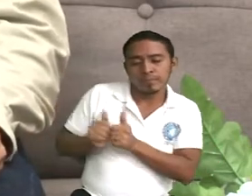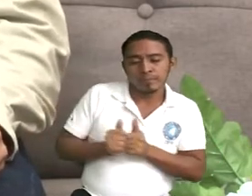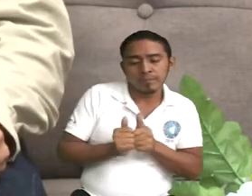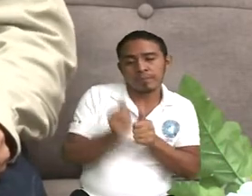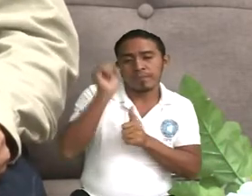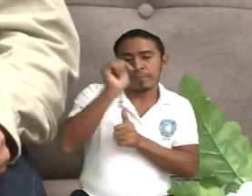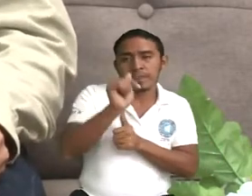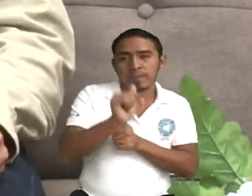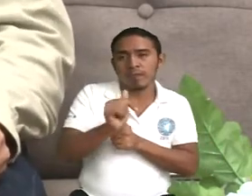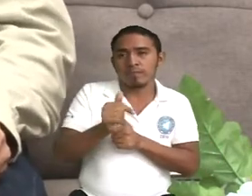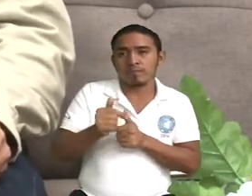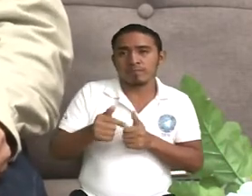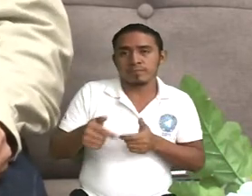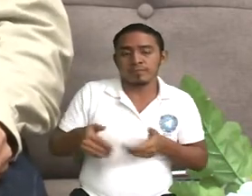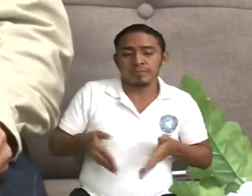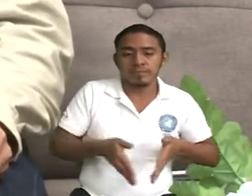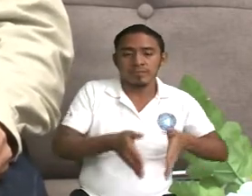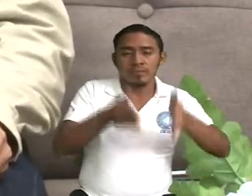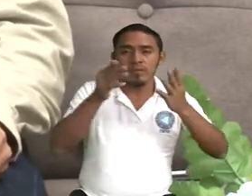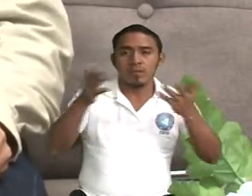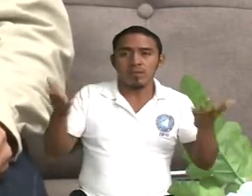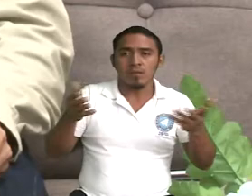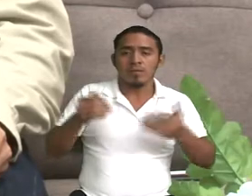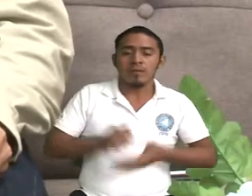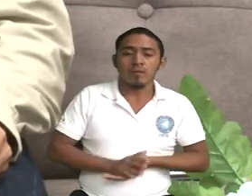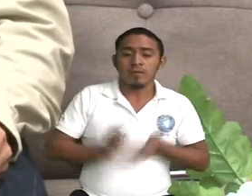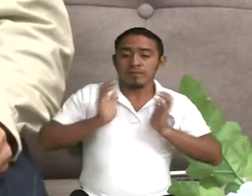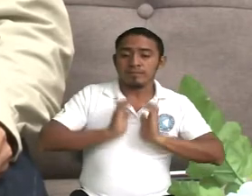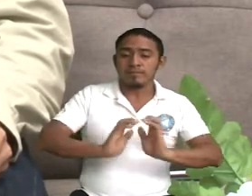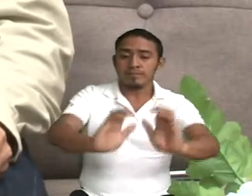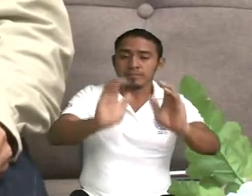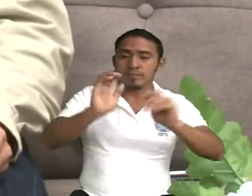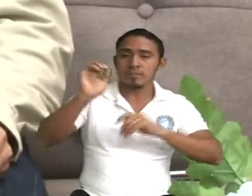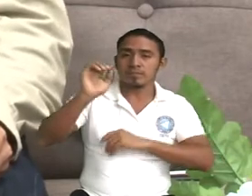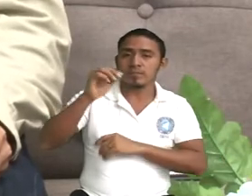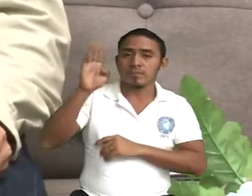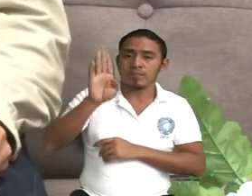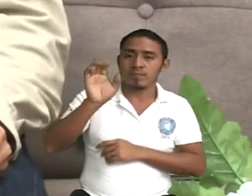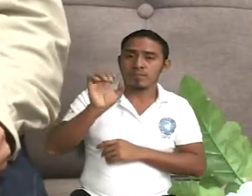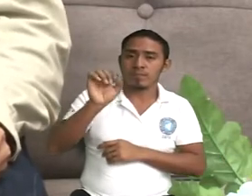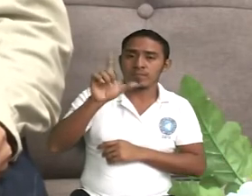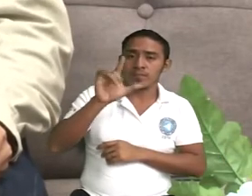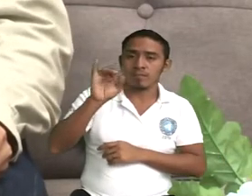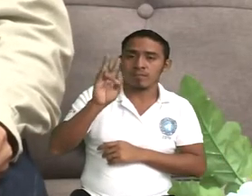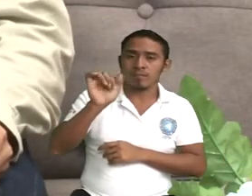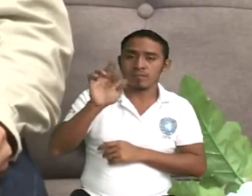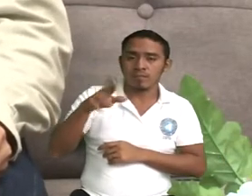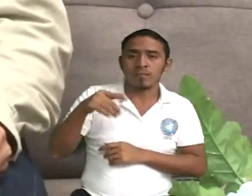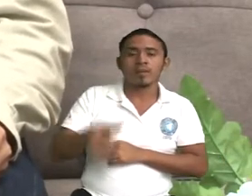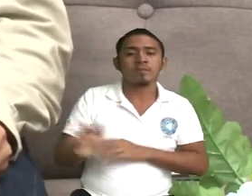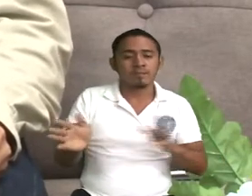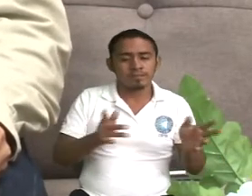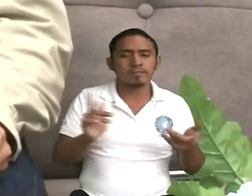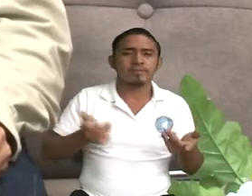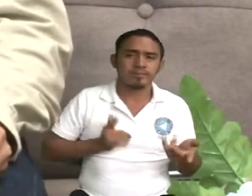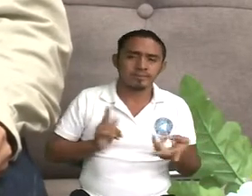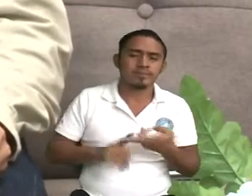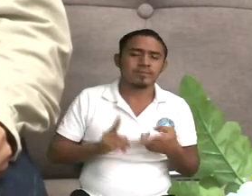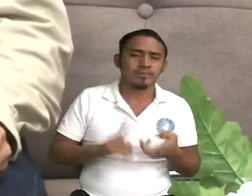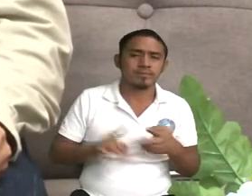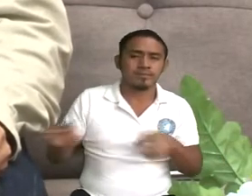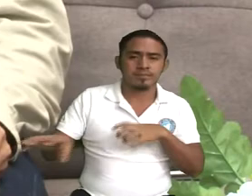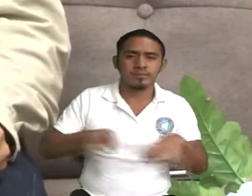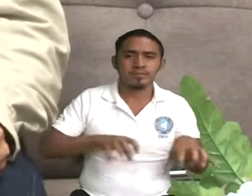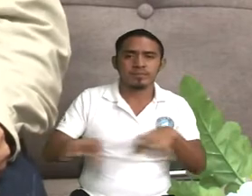y darle una vuelta por la avenida Bolívar. También tenemos actividad